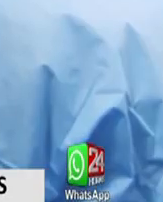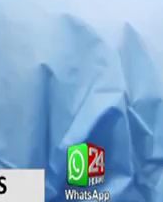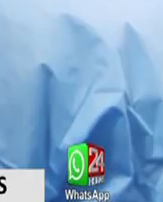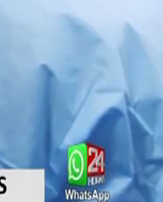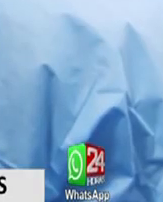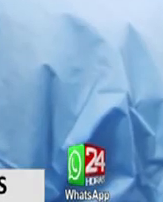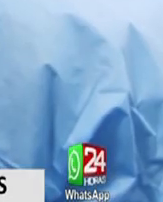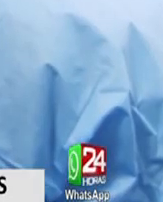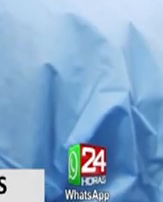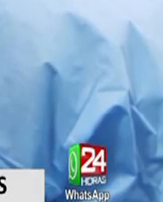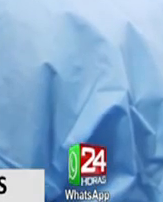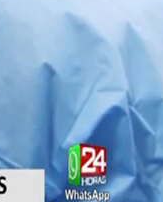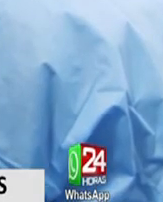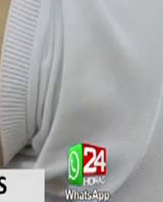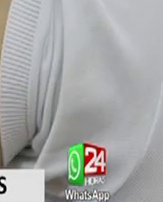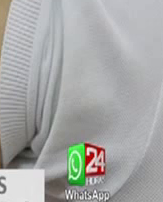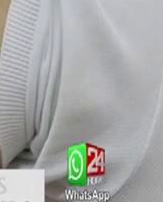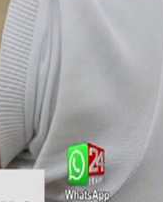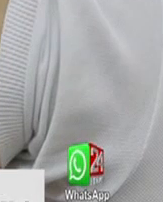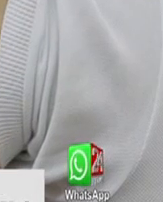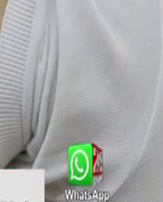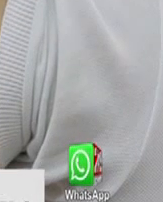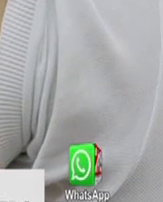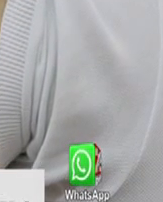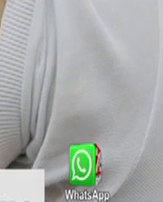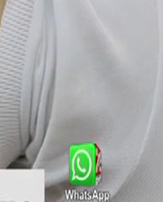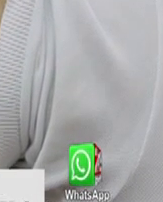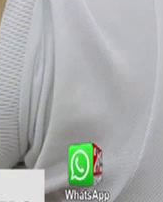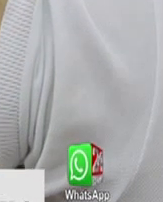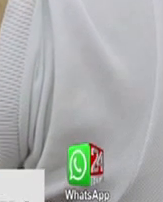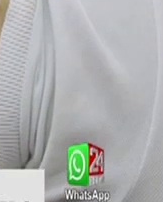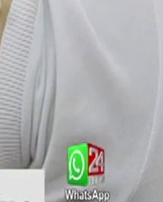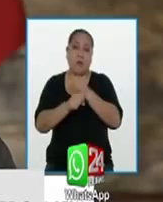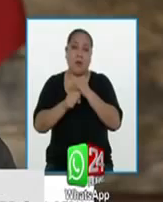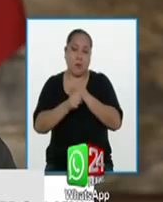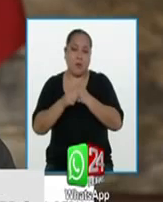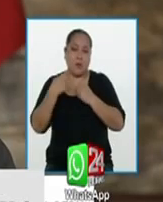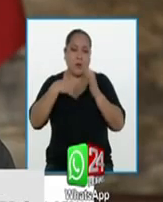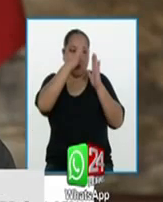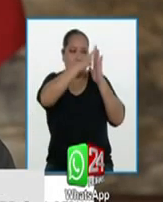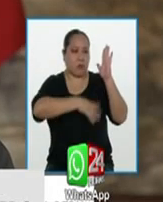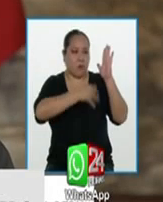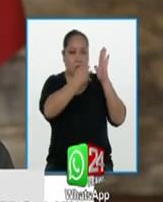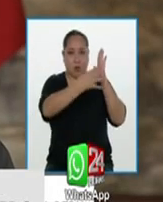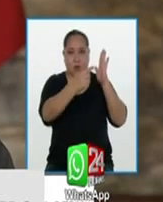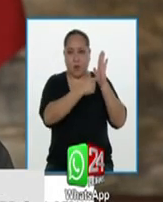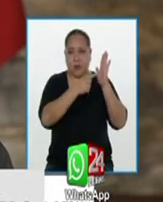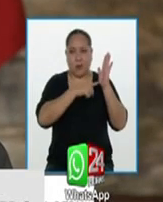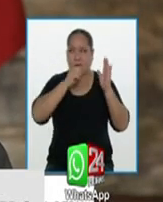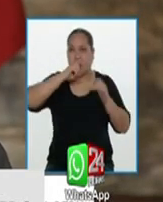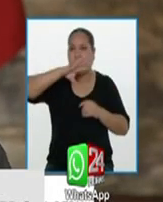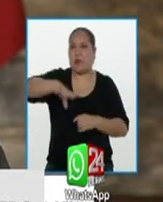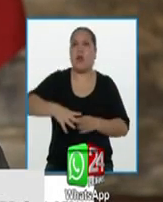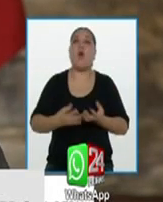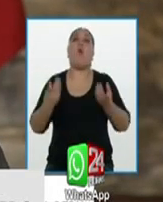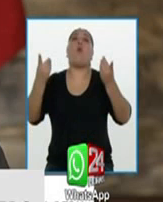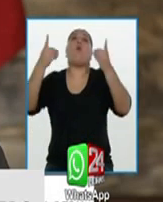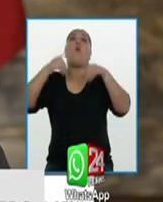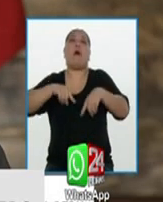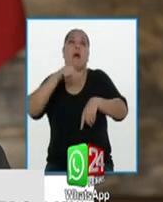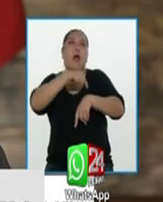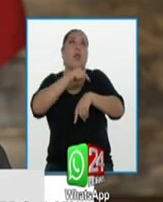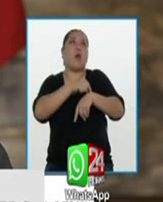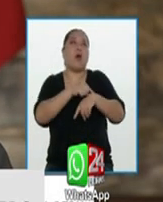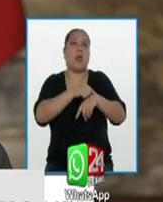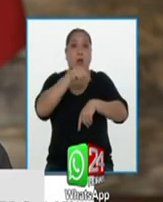mes. Nosotros confiamos, y esto es lo que está programado, pero no le puedo decir exactamente qué día y a qué hora va a llegar